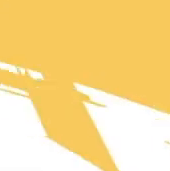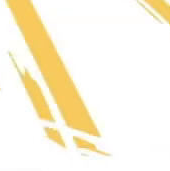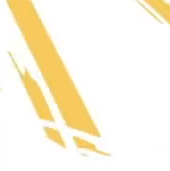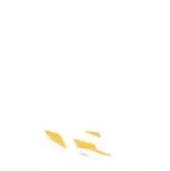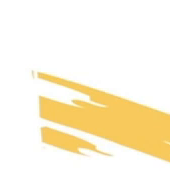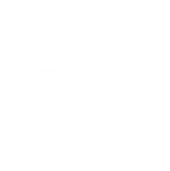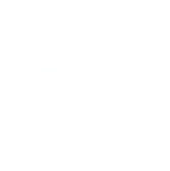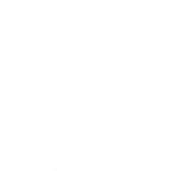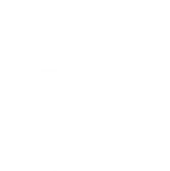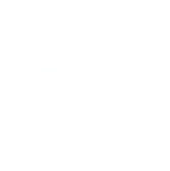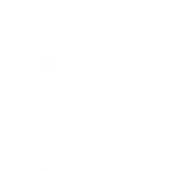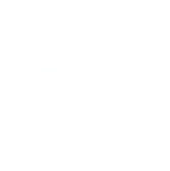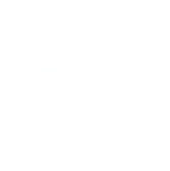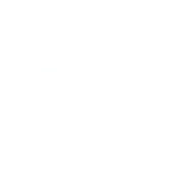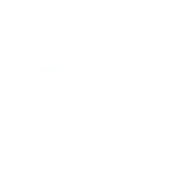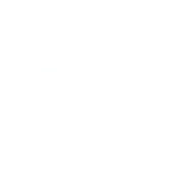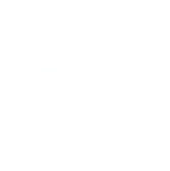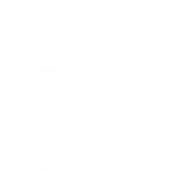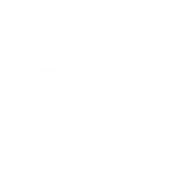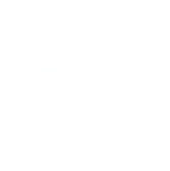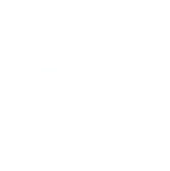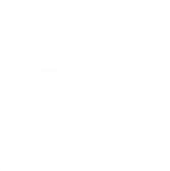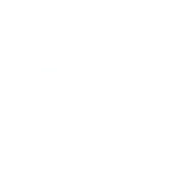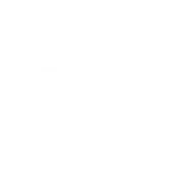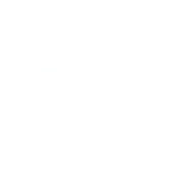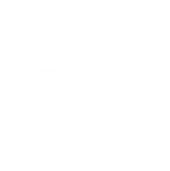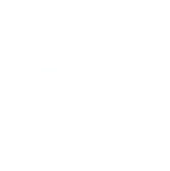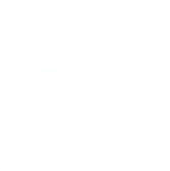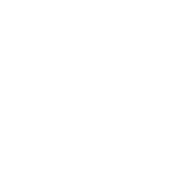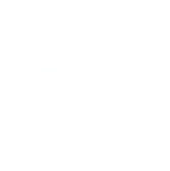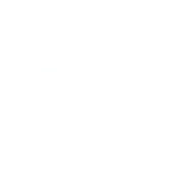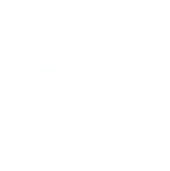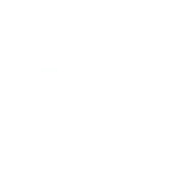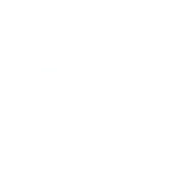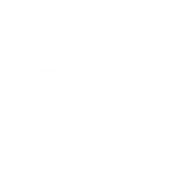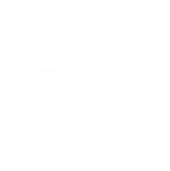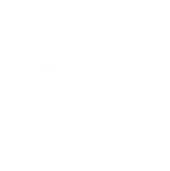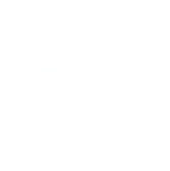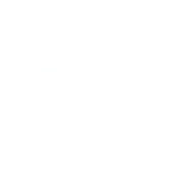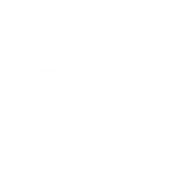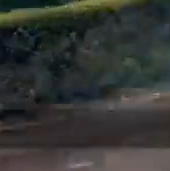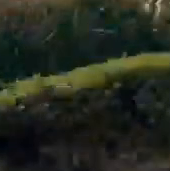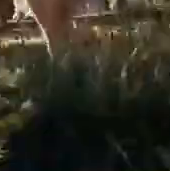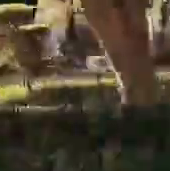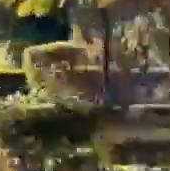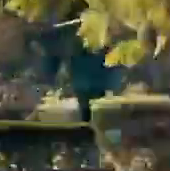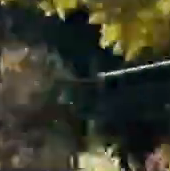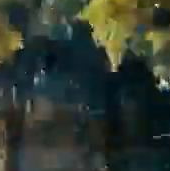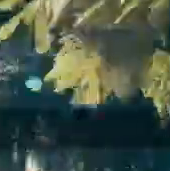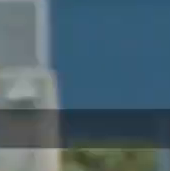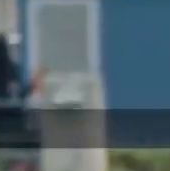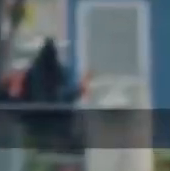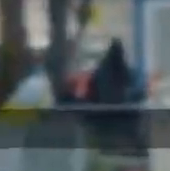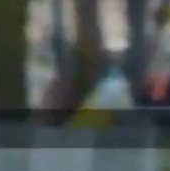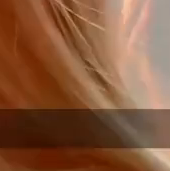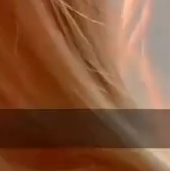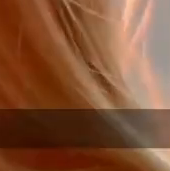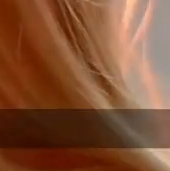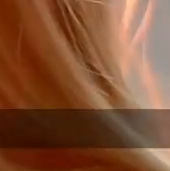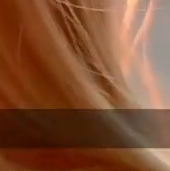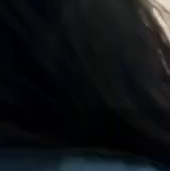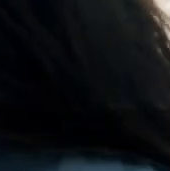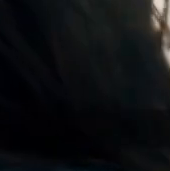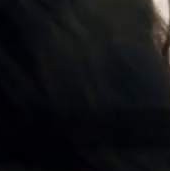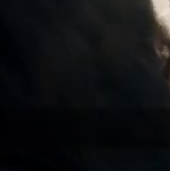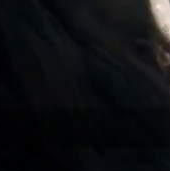fuerte como tú precandidata única mensaje dirigido a militantes simpatizantes y Consejo Nacional del perd dentro del proceso de selección interna PRD imagina un lugar donde las mujeres